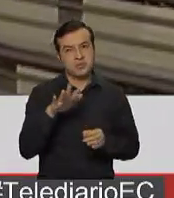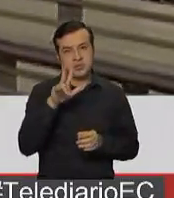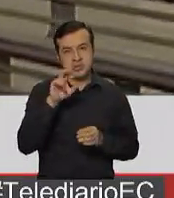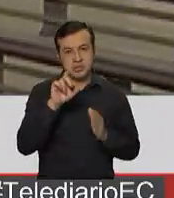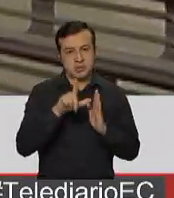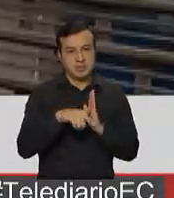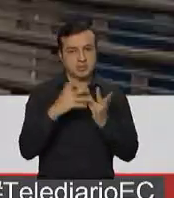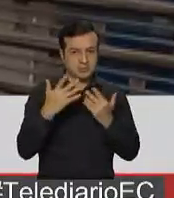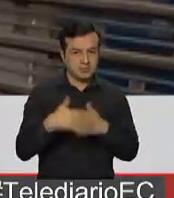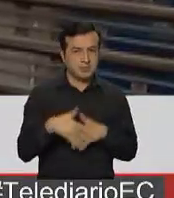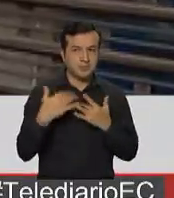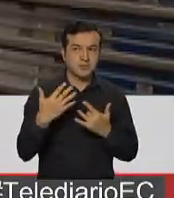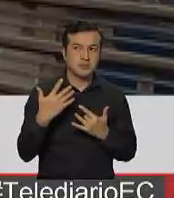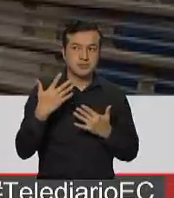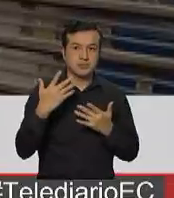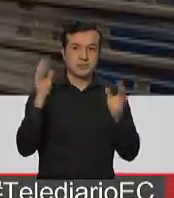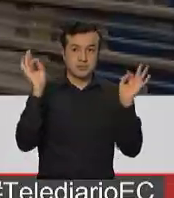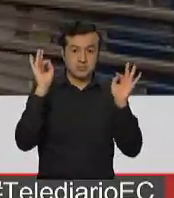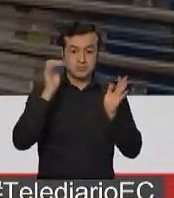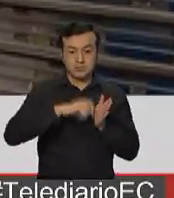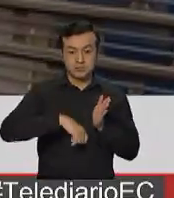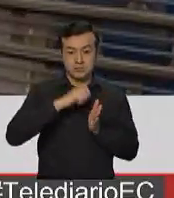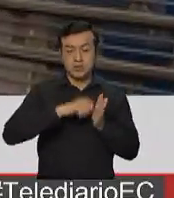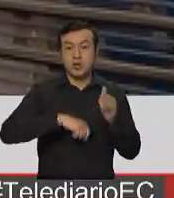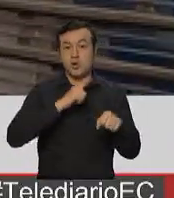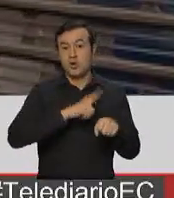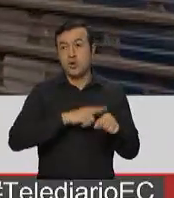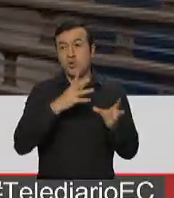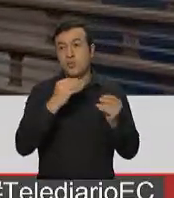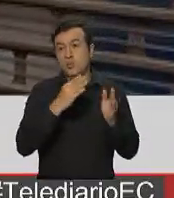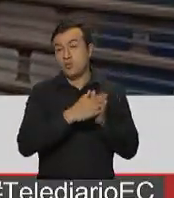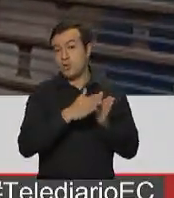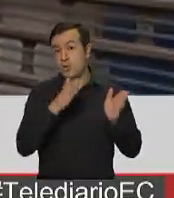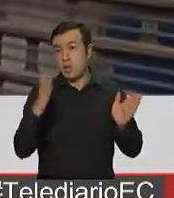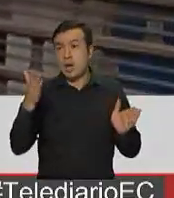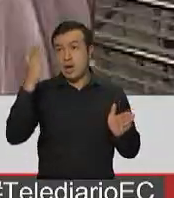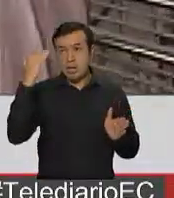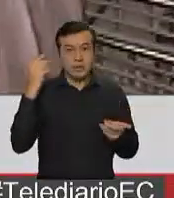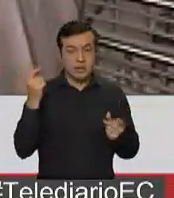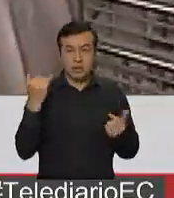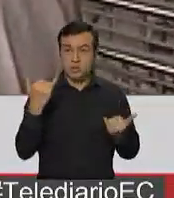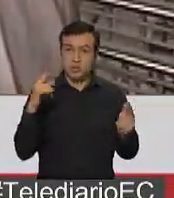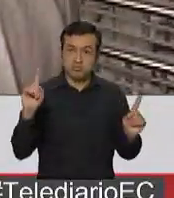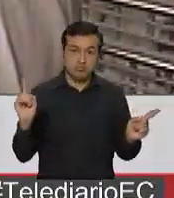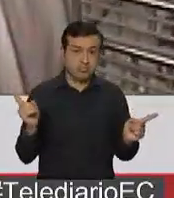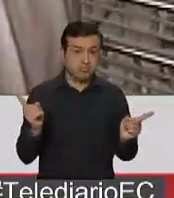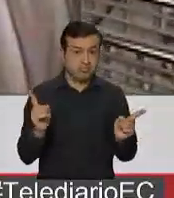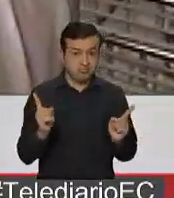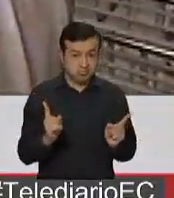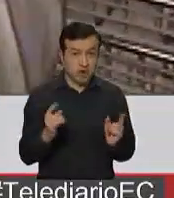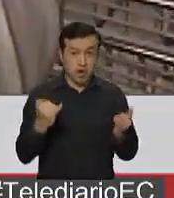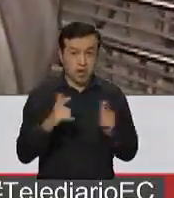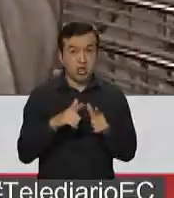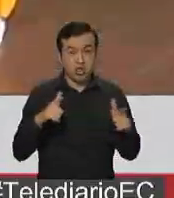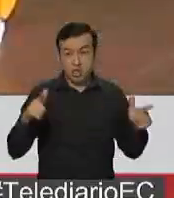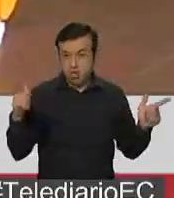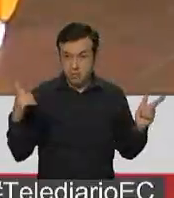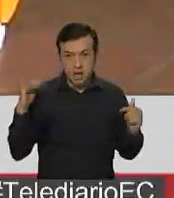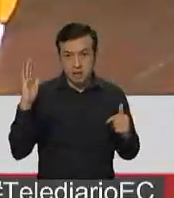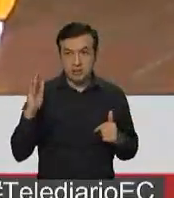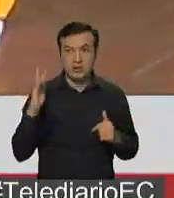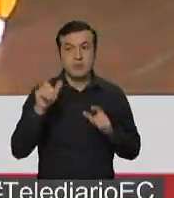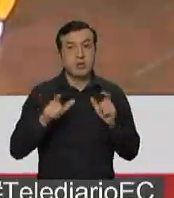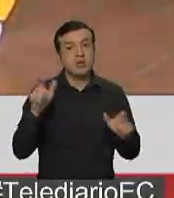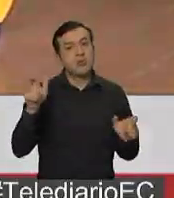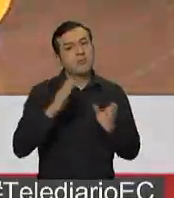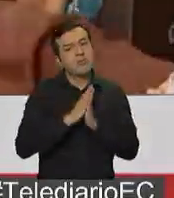media hora. Firma electrónica, ha demorado mucho también ese trámite. Antes era rápido. Los usuarios además esperan corresponsabilidad por parte